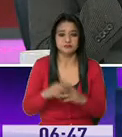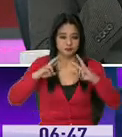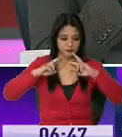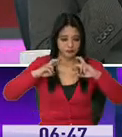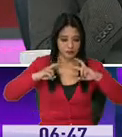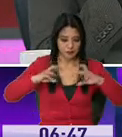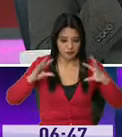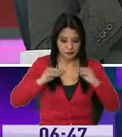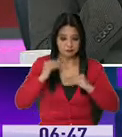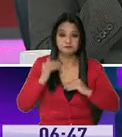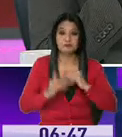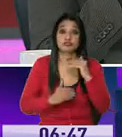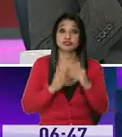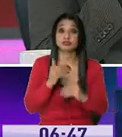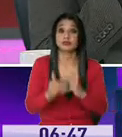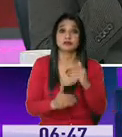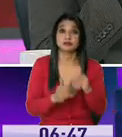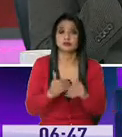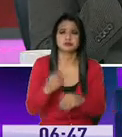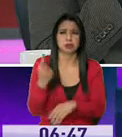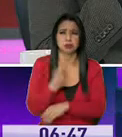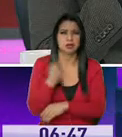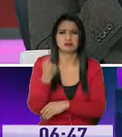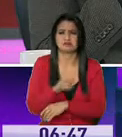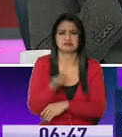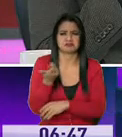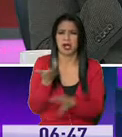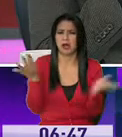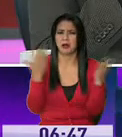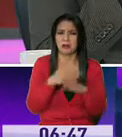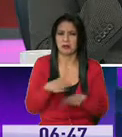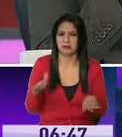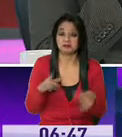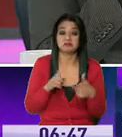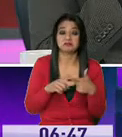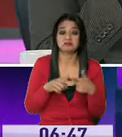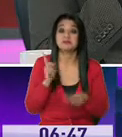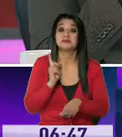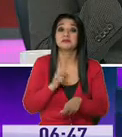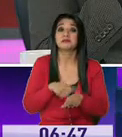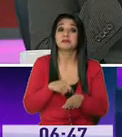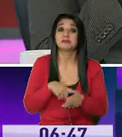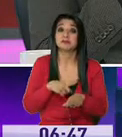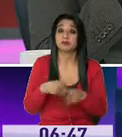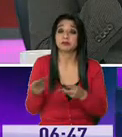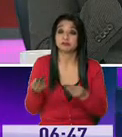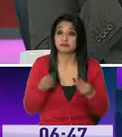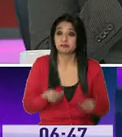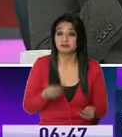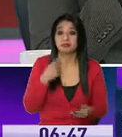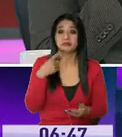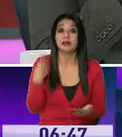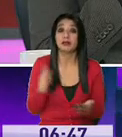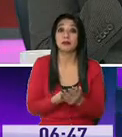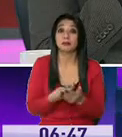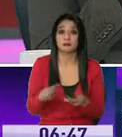dólares. Correcto. Multiplica el coeficiente, que es el 0.000020, usted va a tener que el